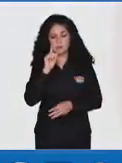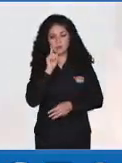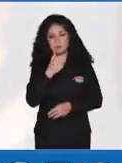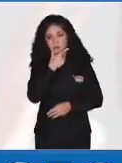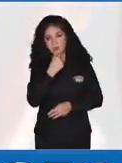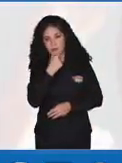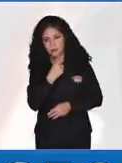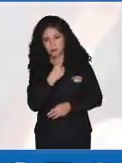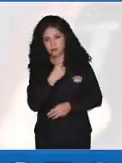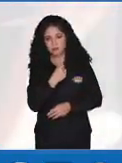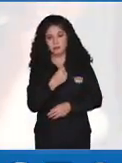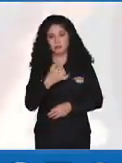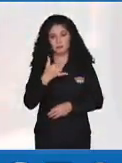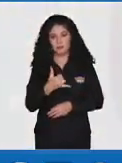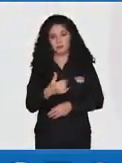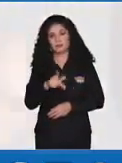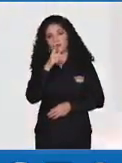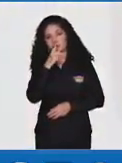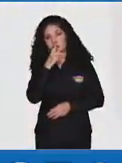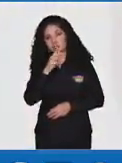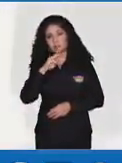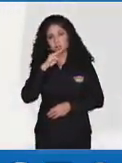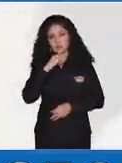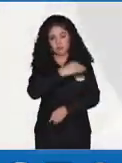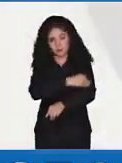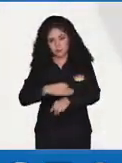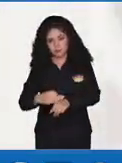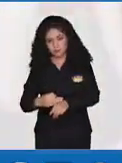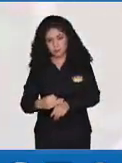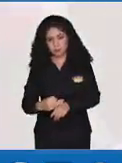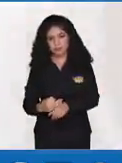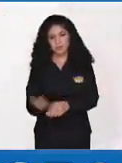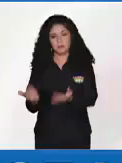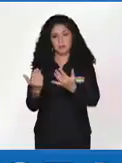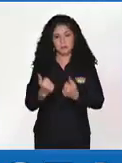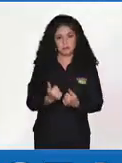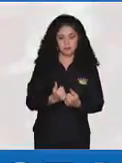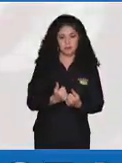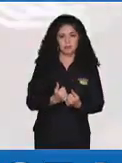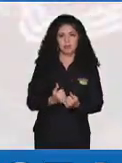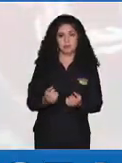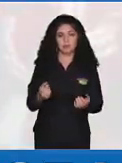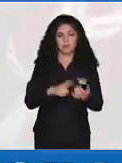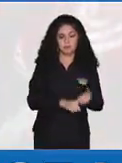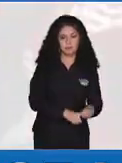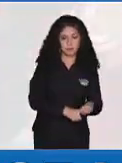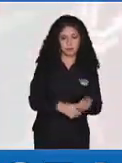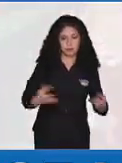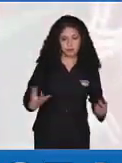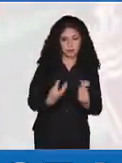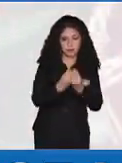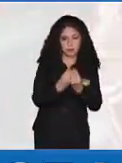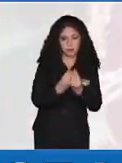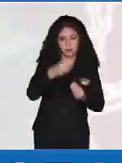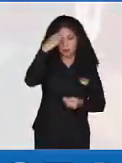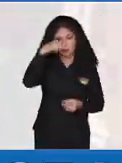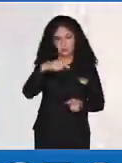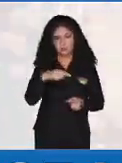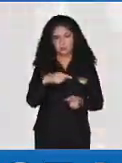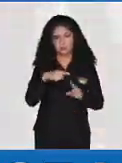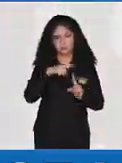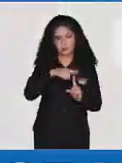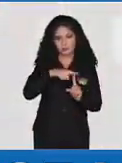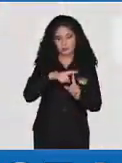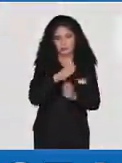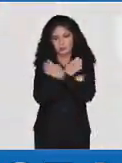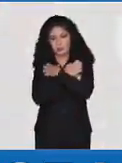así como a los padres de familia que solidariamente se suman a esta magnífica